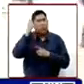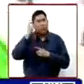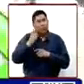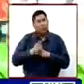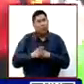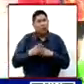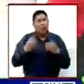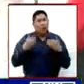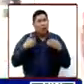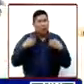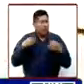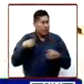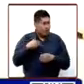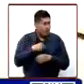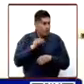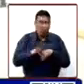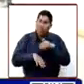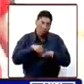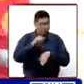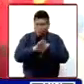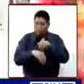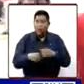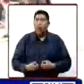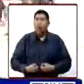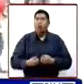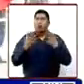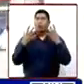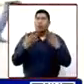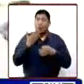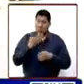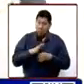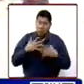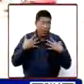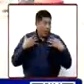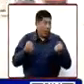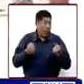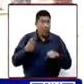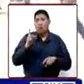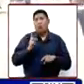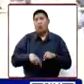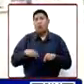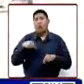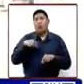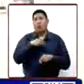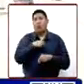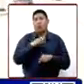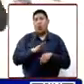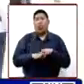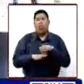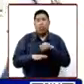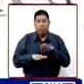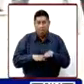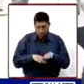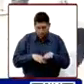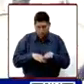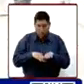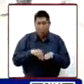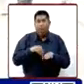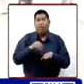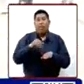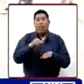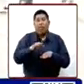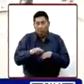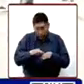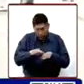hermano tenemos que andar bastante Y si estamos mal de salud no podemos llegar ni a nuestros policlínicos ni ni